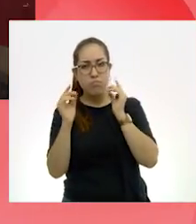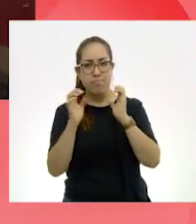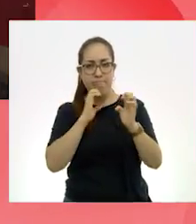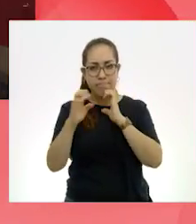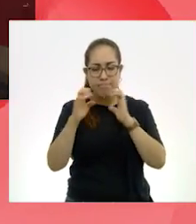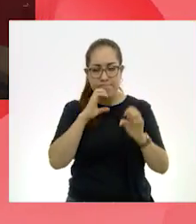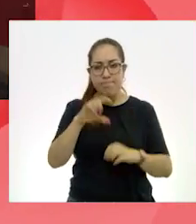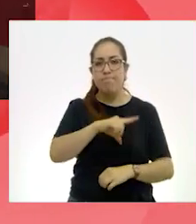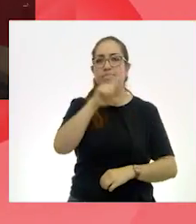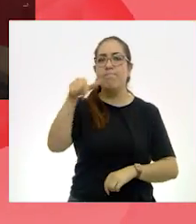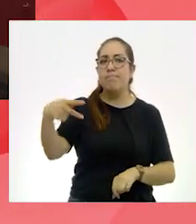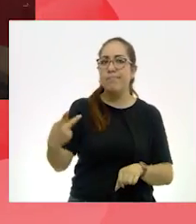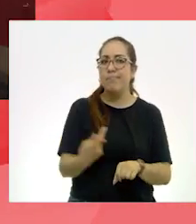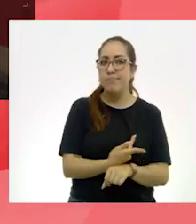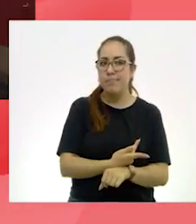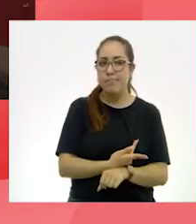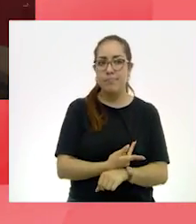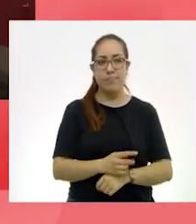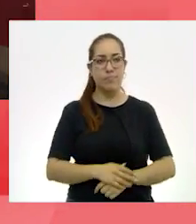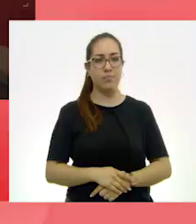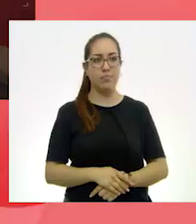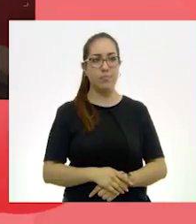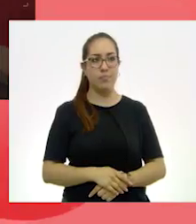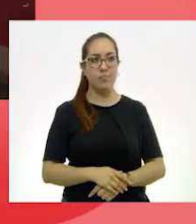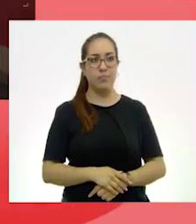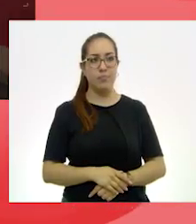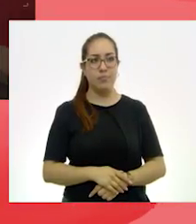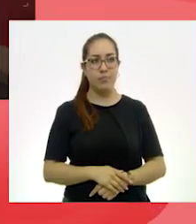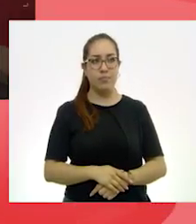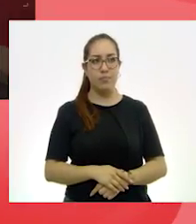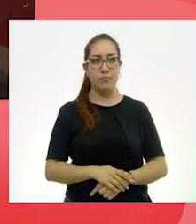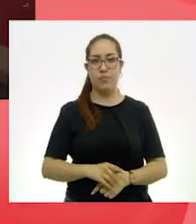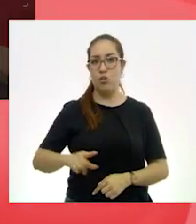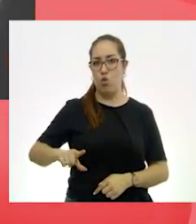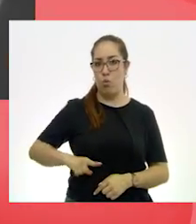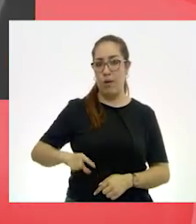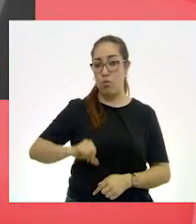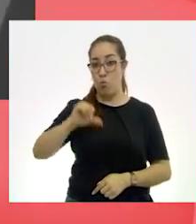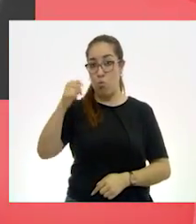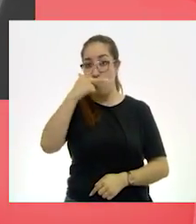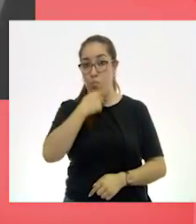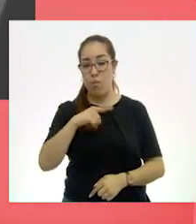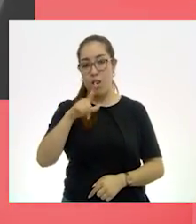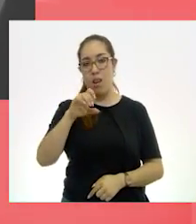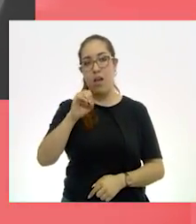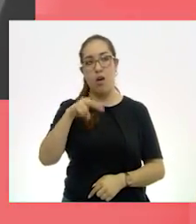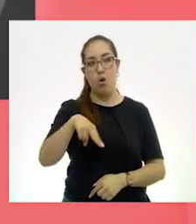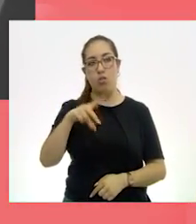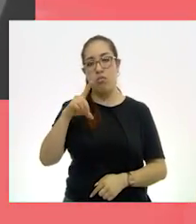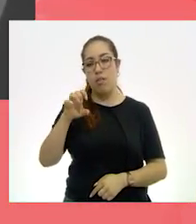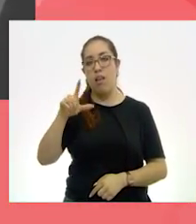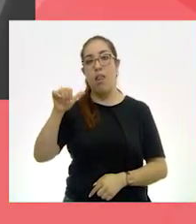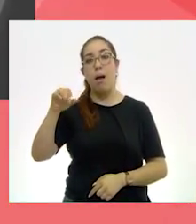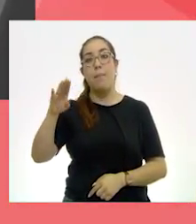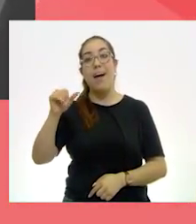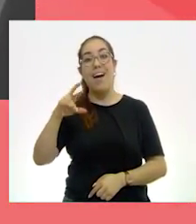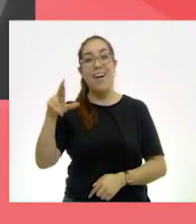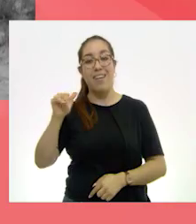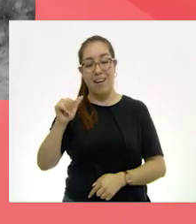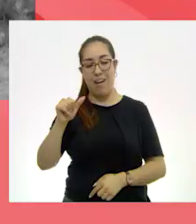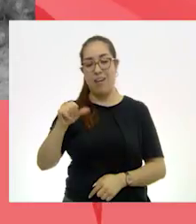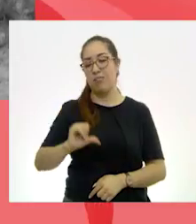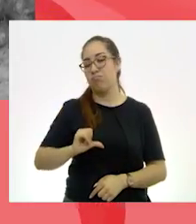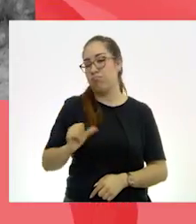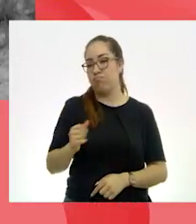asediados por el gobierno de León de la Barra y por las tropas de Victoriano Huerta,